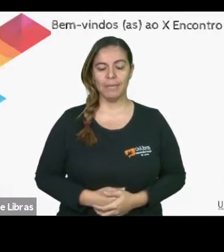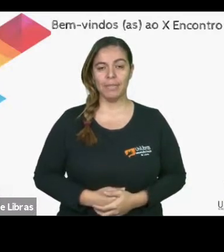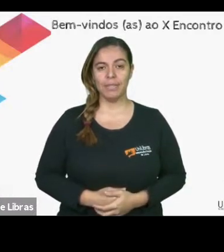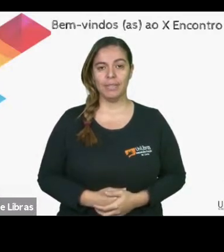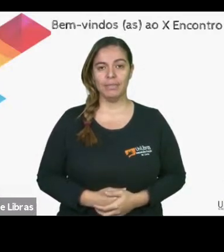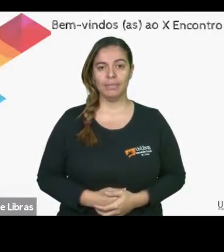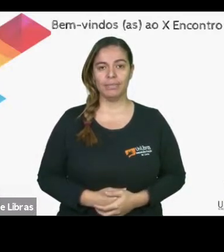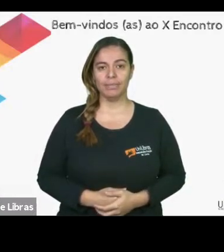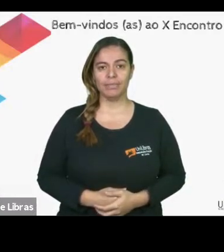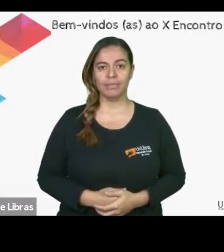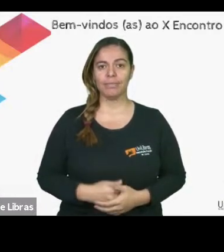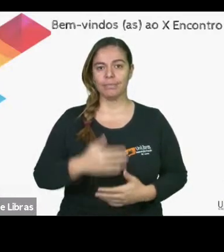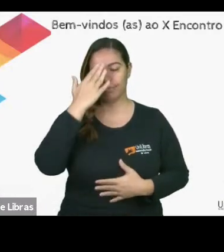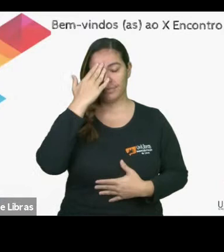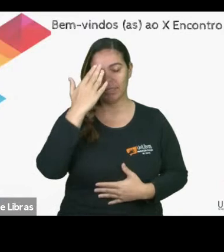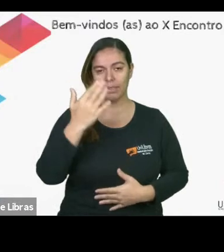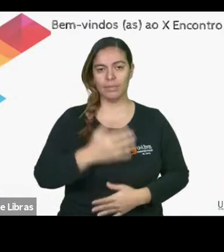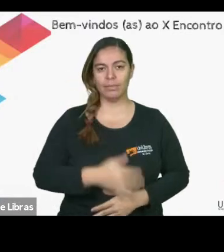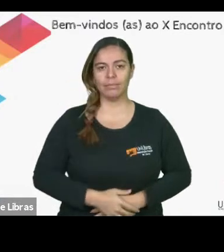Muchas gracias.